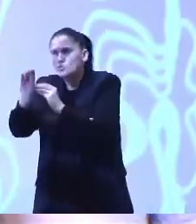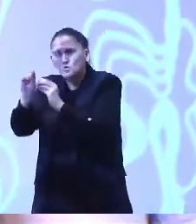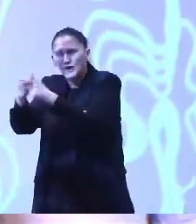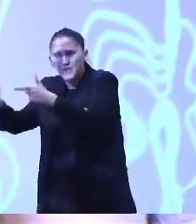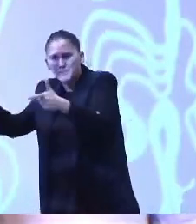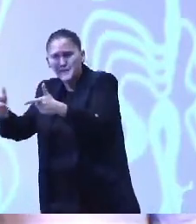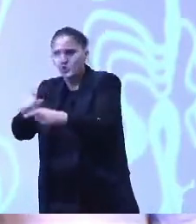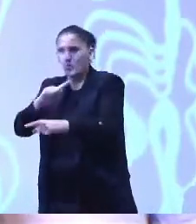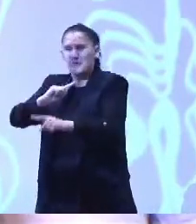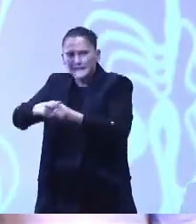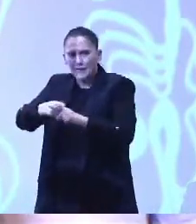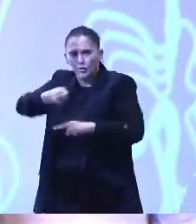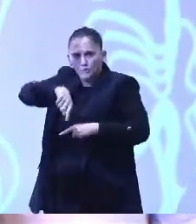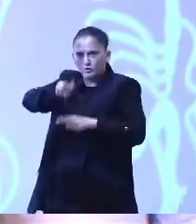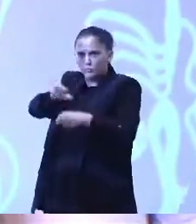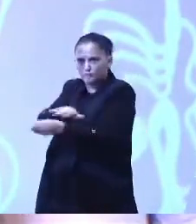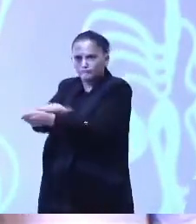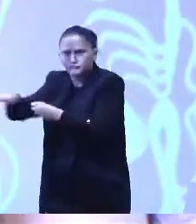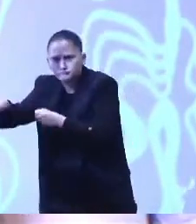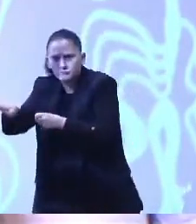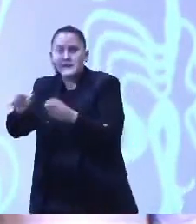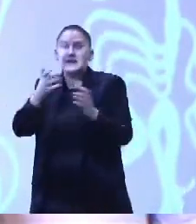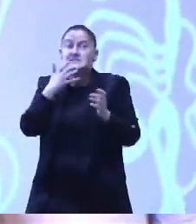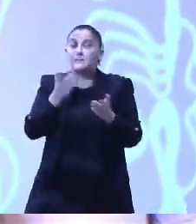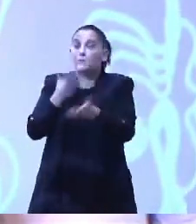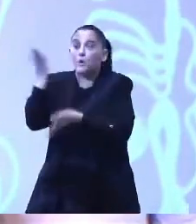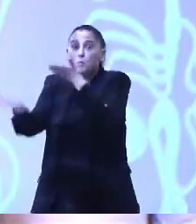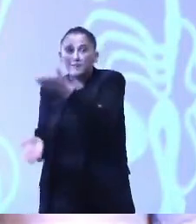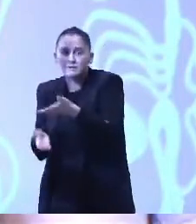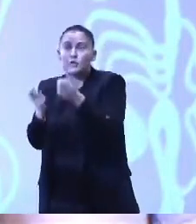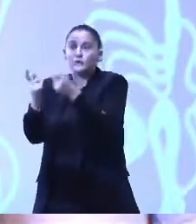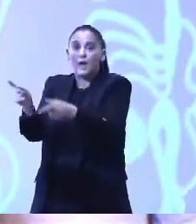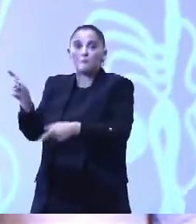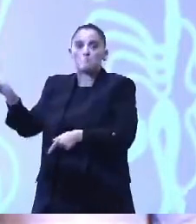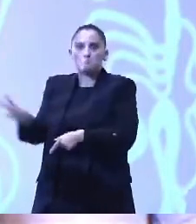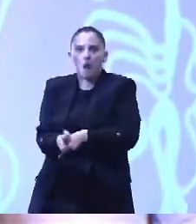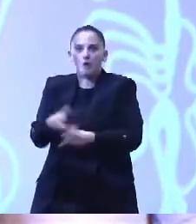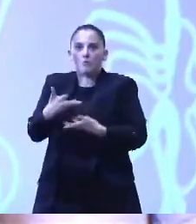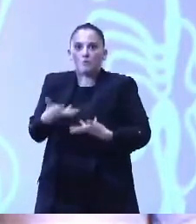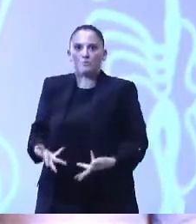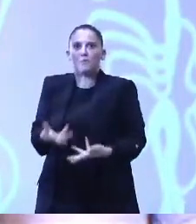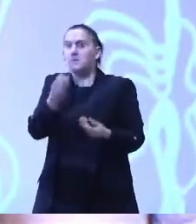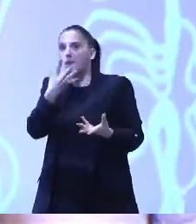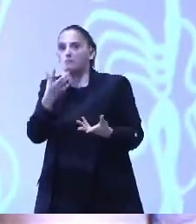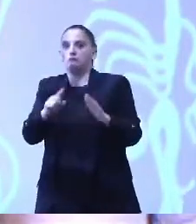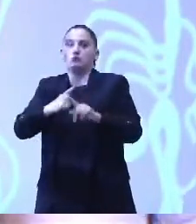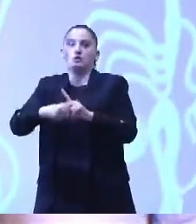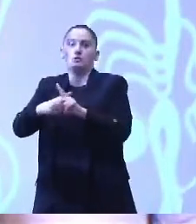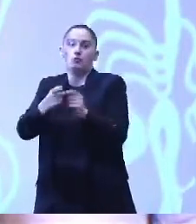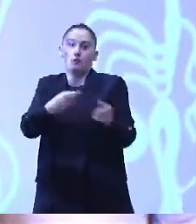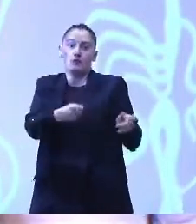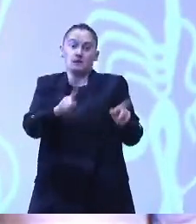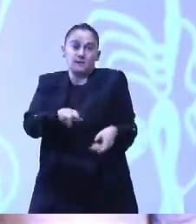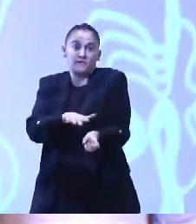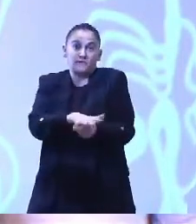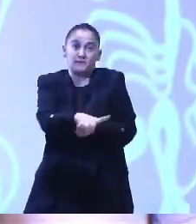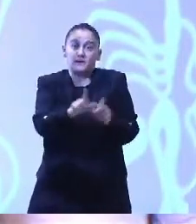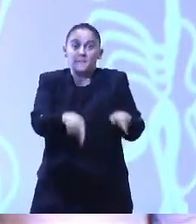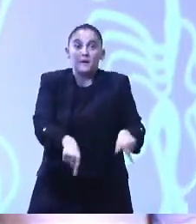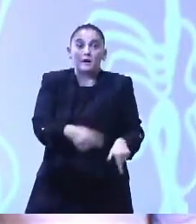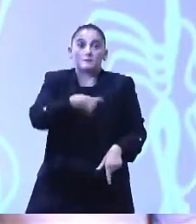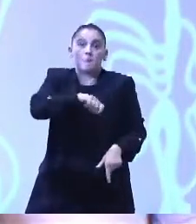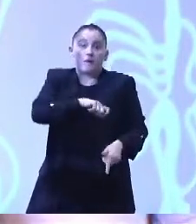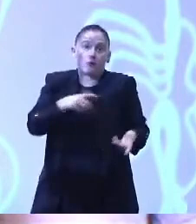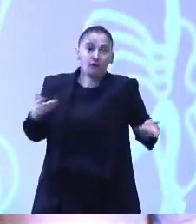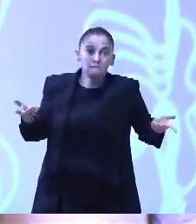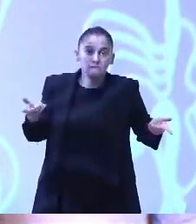económico europeo, si todas las propuestas que hemos hecho a Europa le han sentado bien a Europa y, por supuesto, definitivamente bien, magníficamente bien a